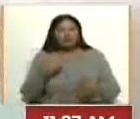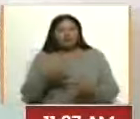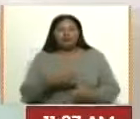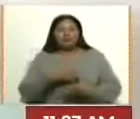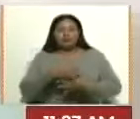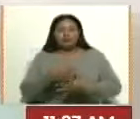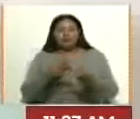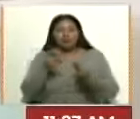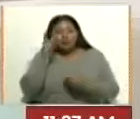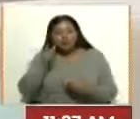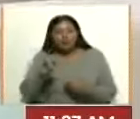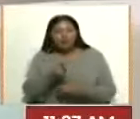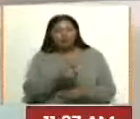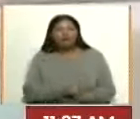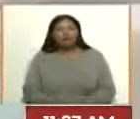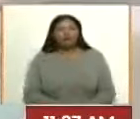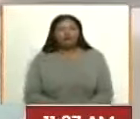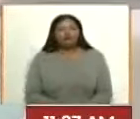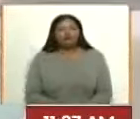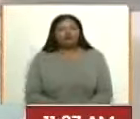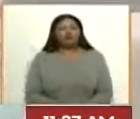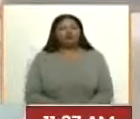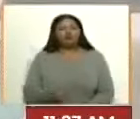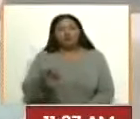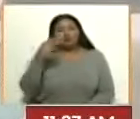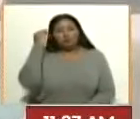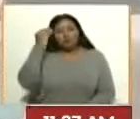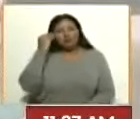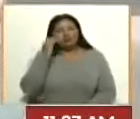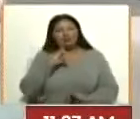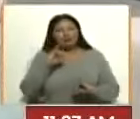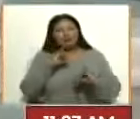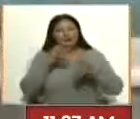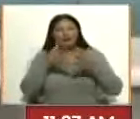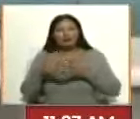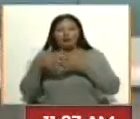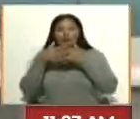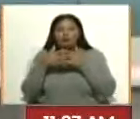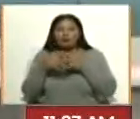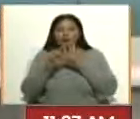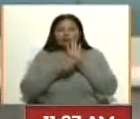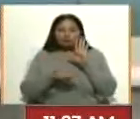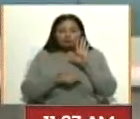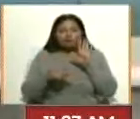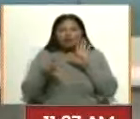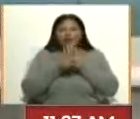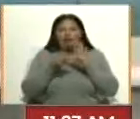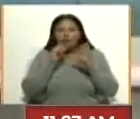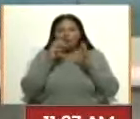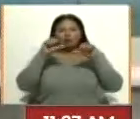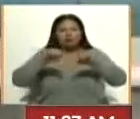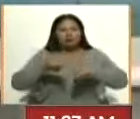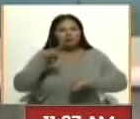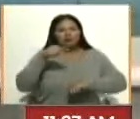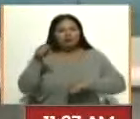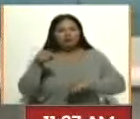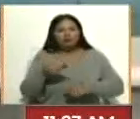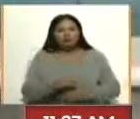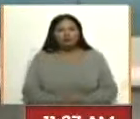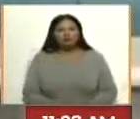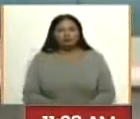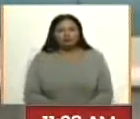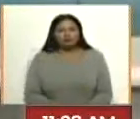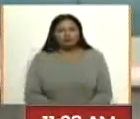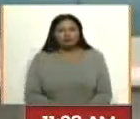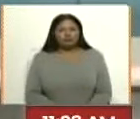Ahora, digamos, ¿crees tú que ya Estados Unidos se dio cuenta que estas medidas coercitivas ilegales ya fracasaron? Ya ellos